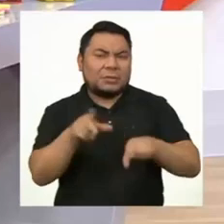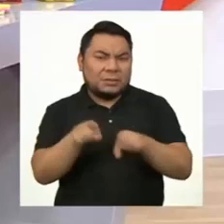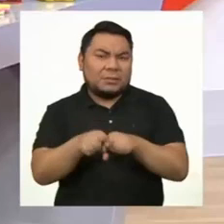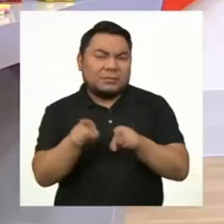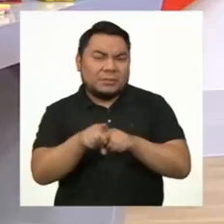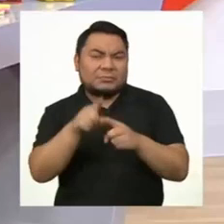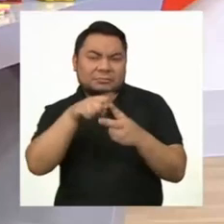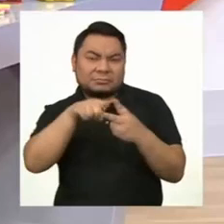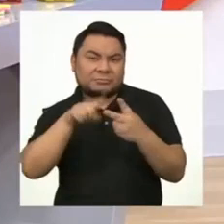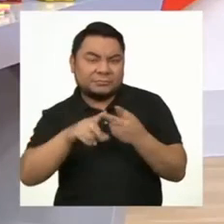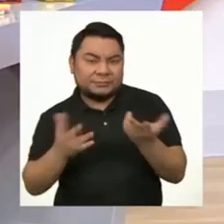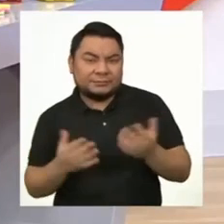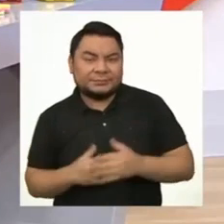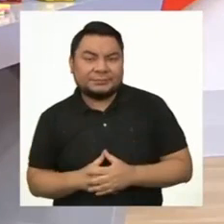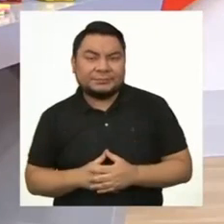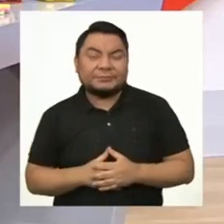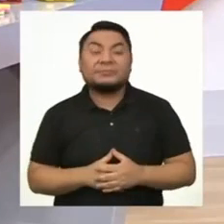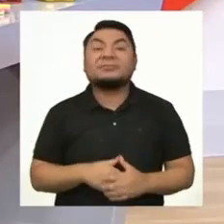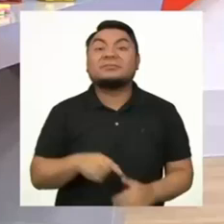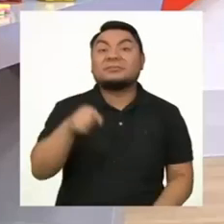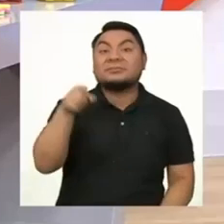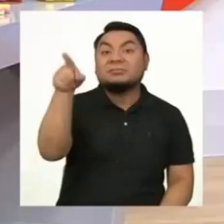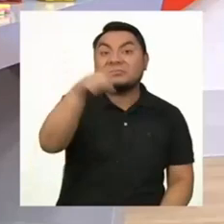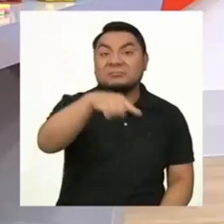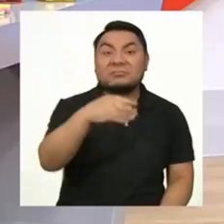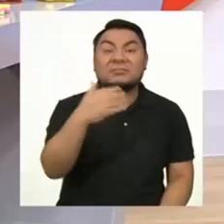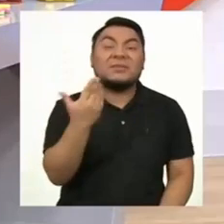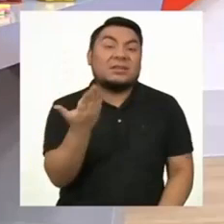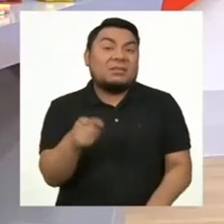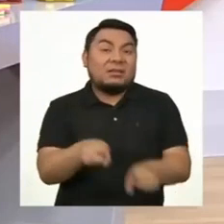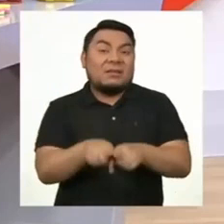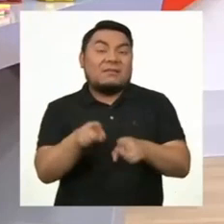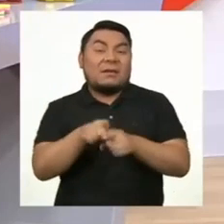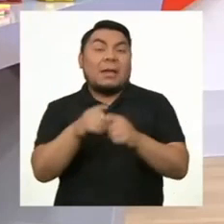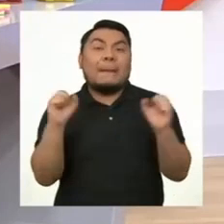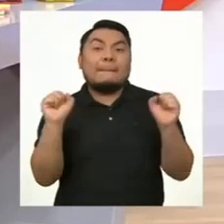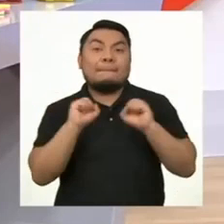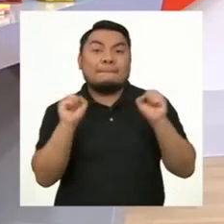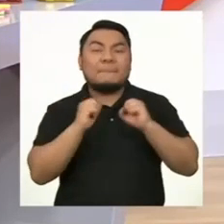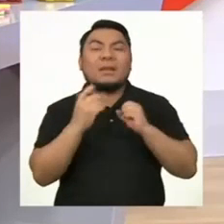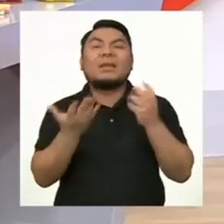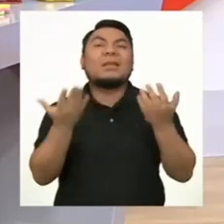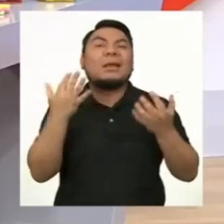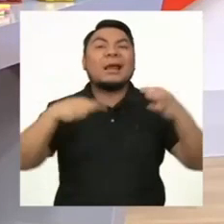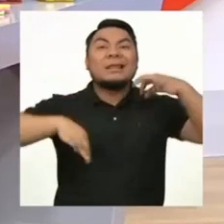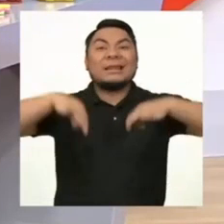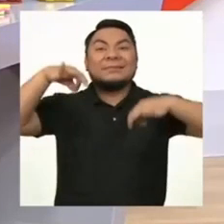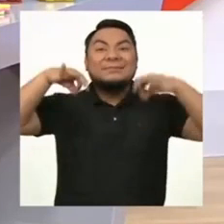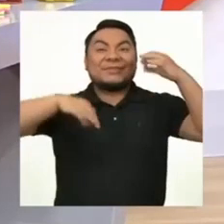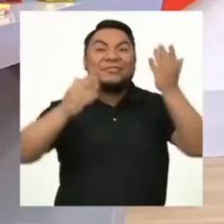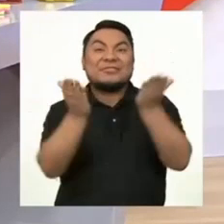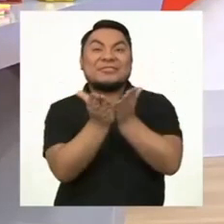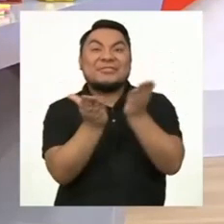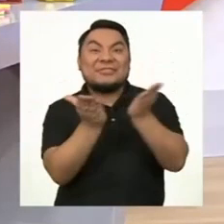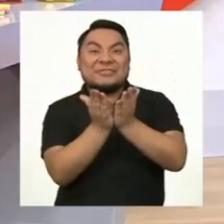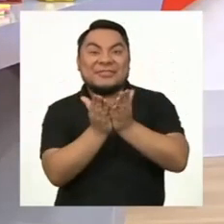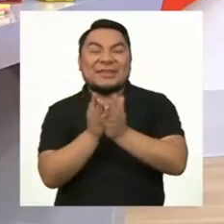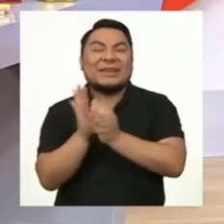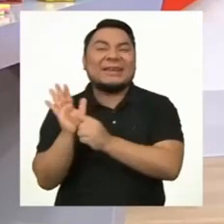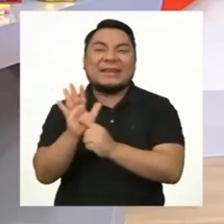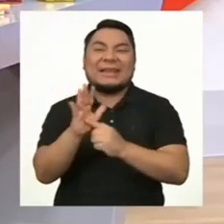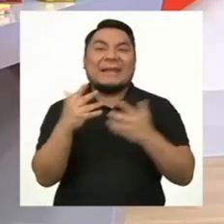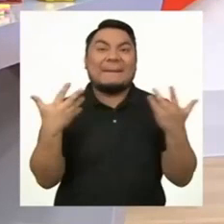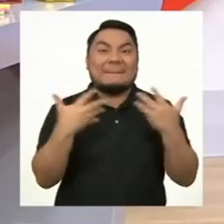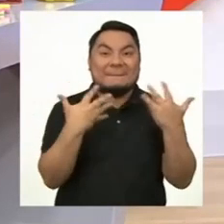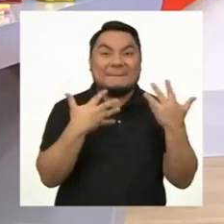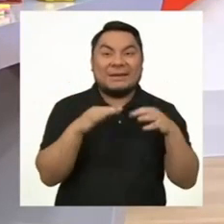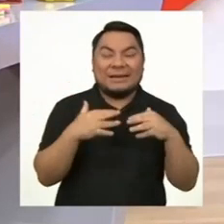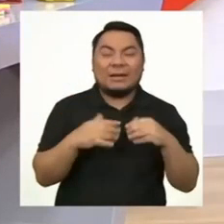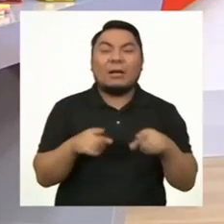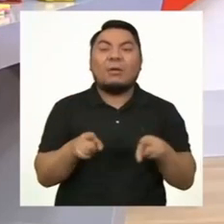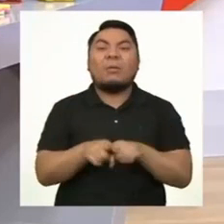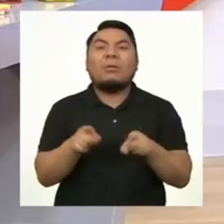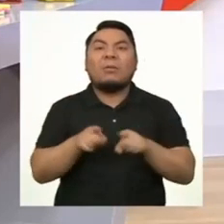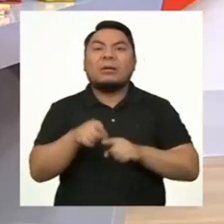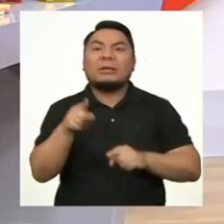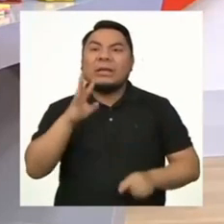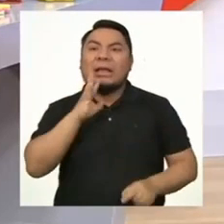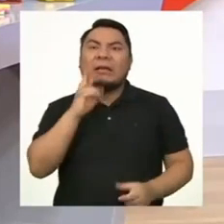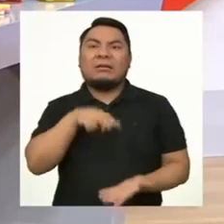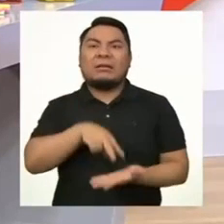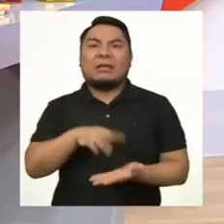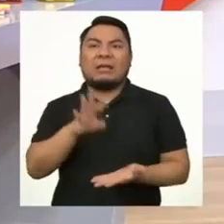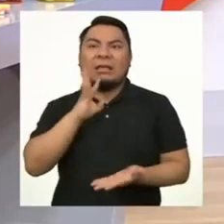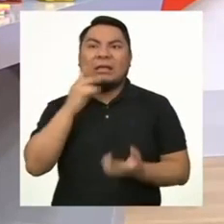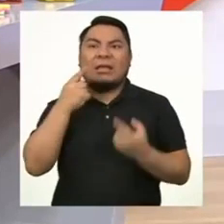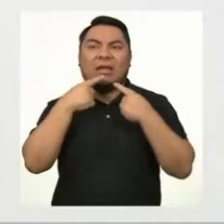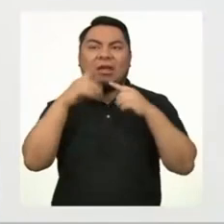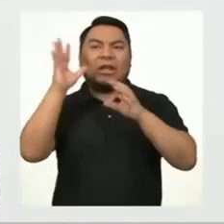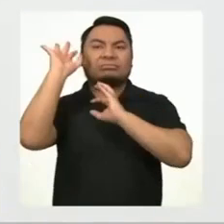también. ¿Quién no ha tenido miedo antes de salir al escenario en la actuación del colegio? O de dar su opinión frente a mucha gente, o